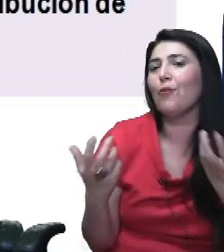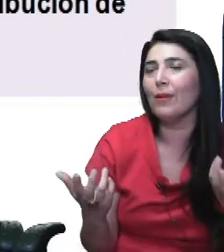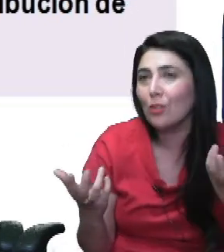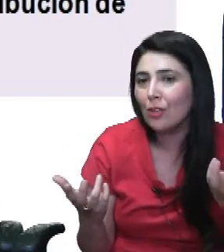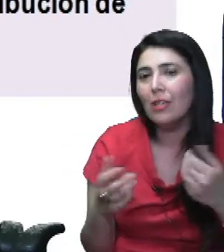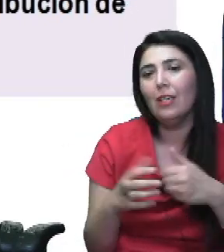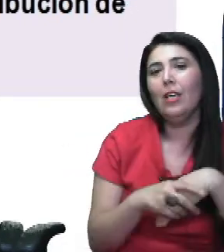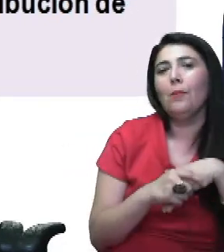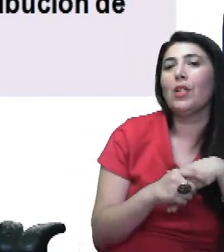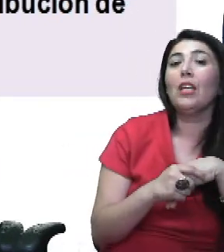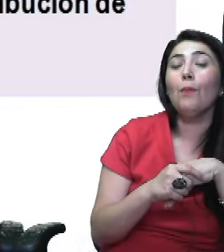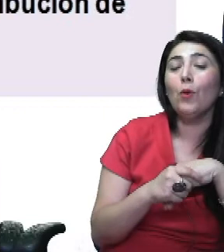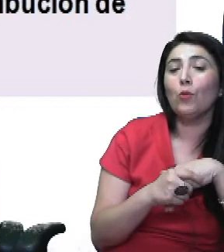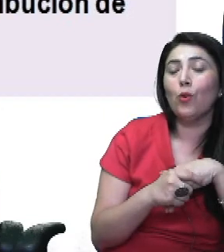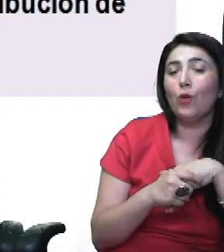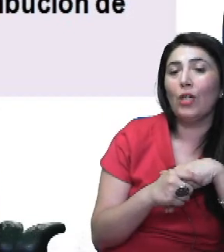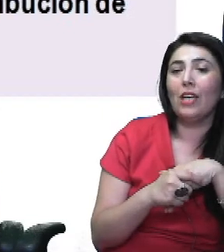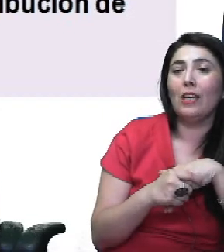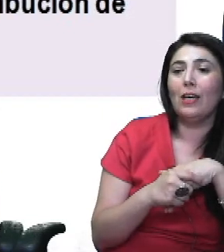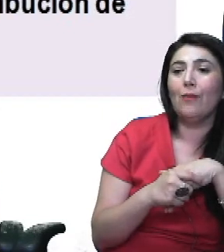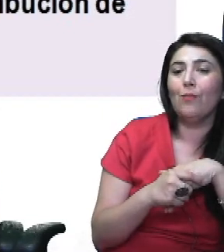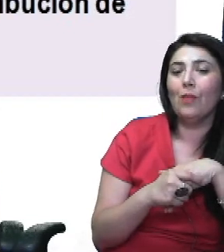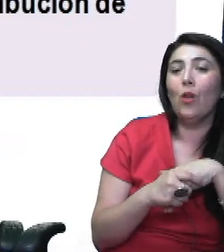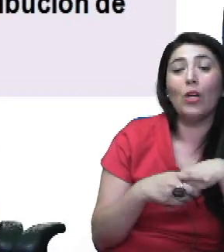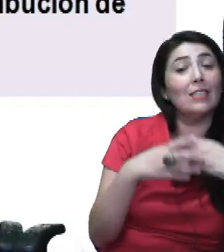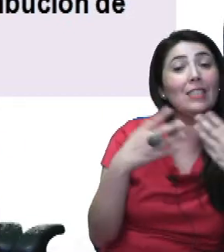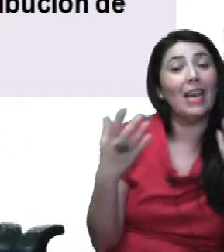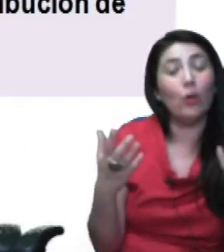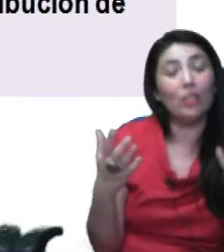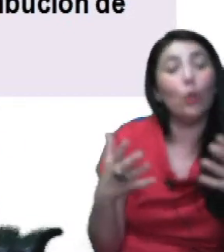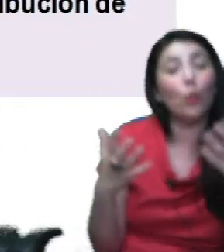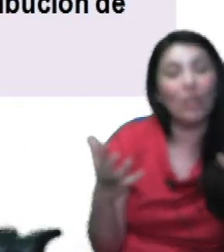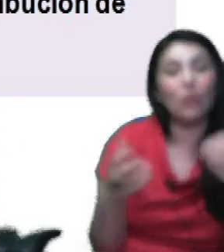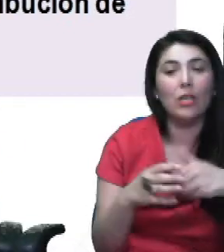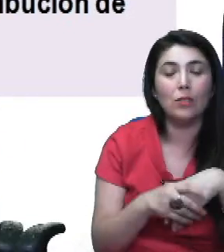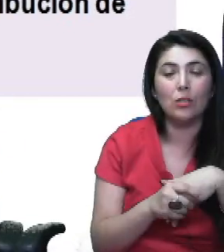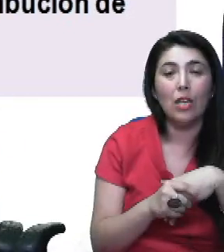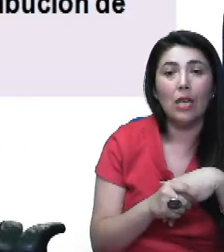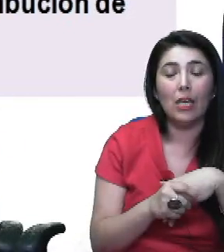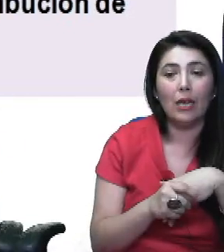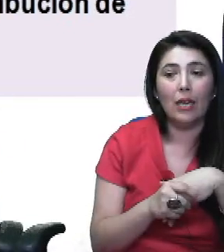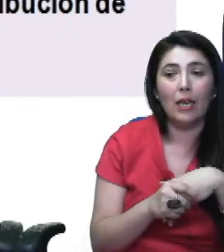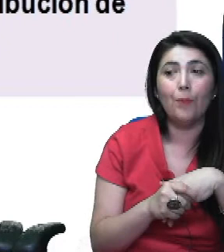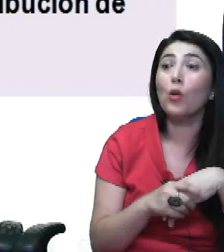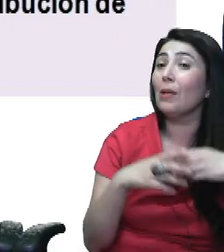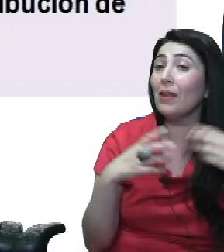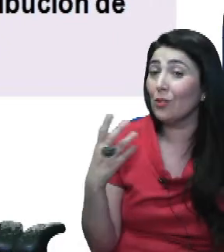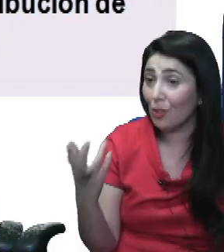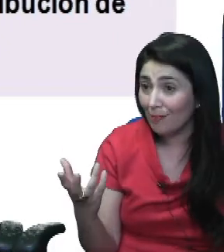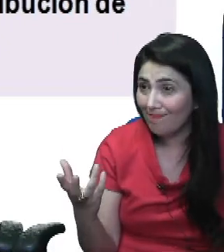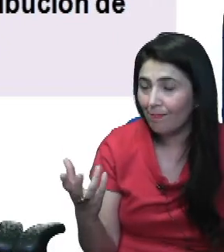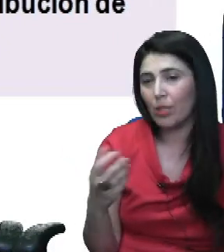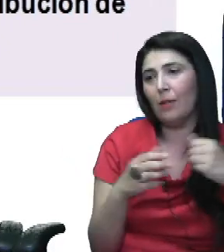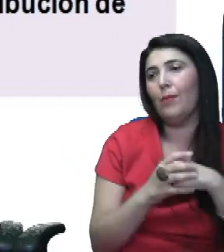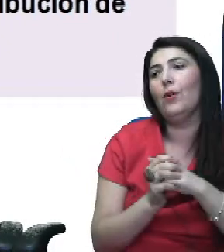falta de información. Por ejemplo, cuando lo que está ocurriendo es